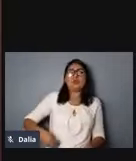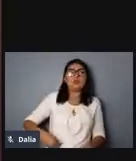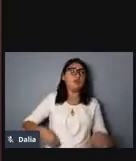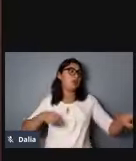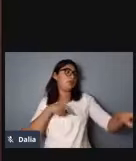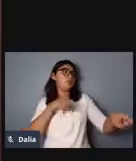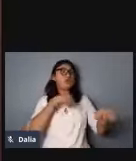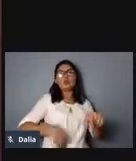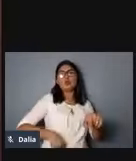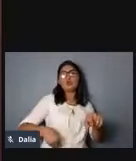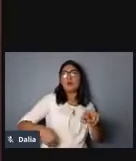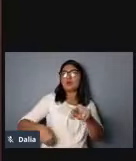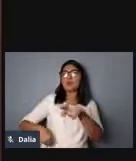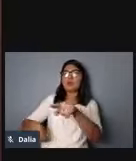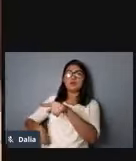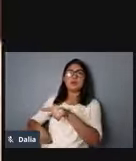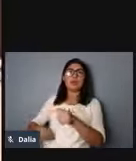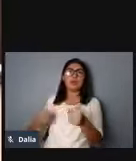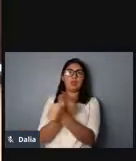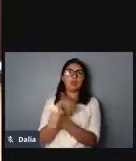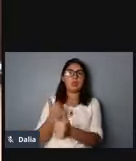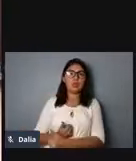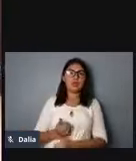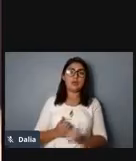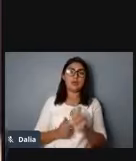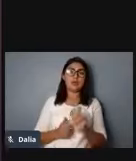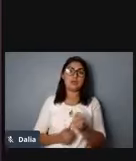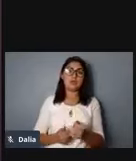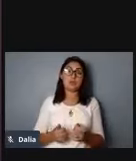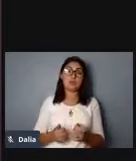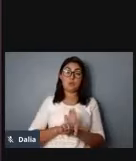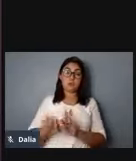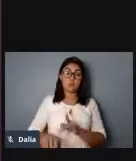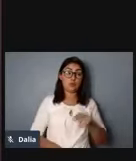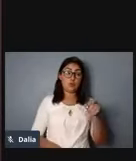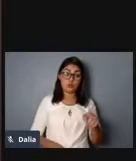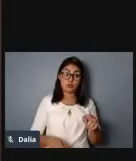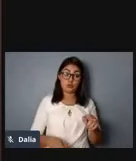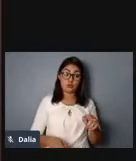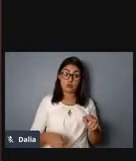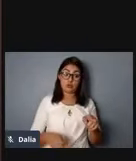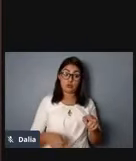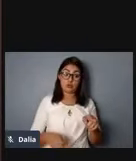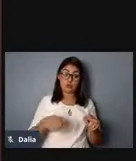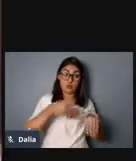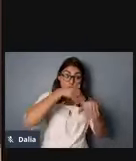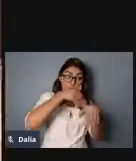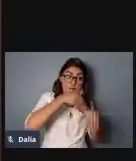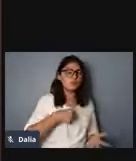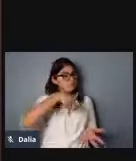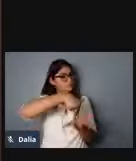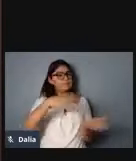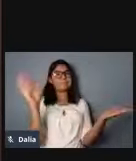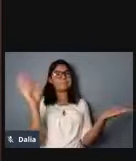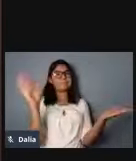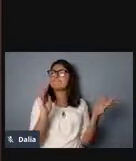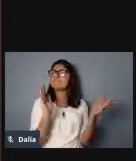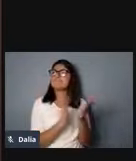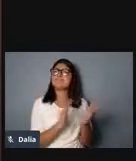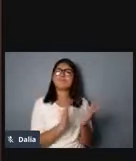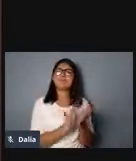como yo digo, me aplaudo de pie. Cuando lo haces como tú dices y no como yo